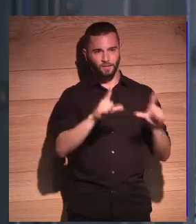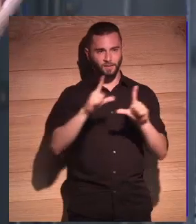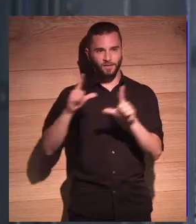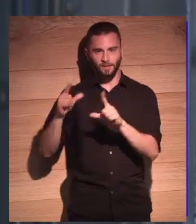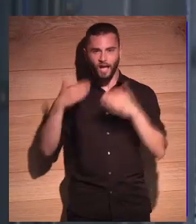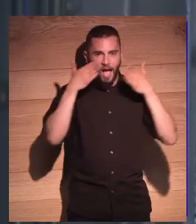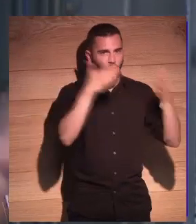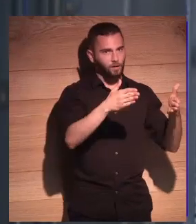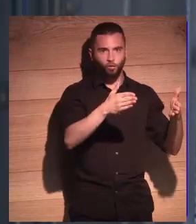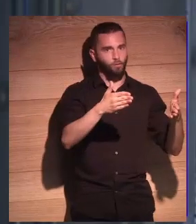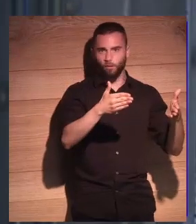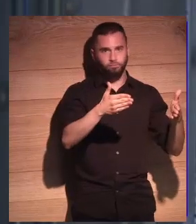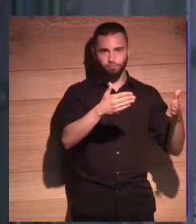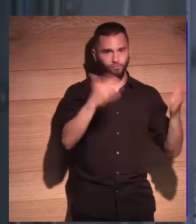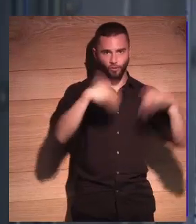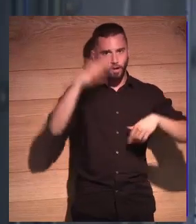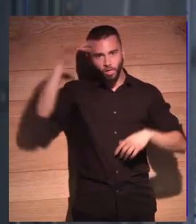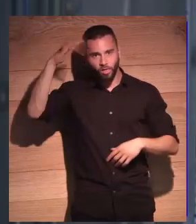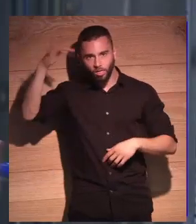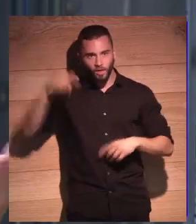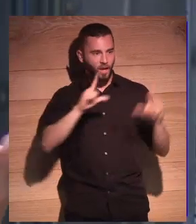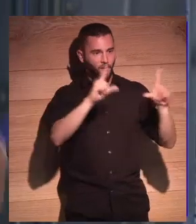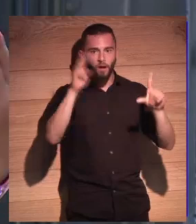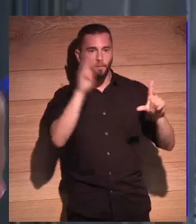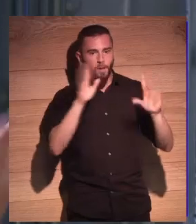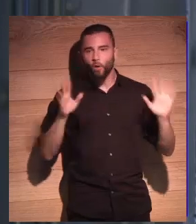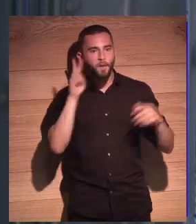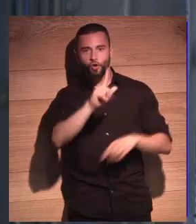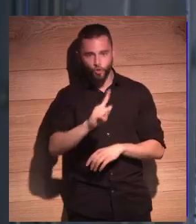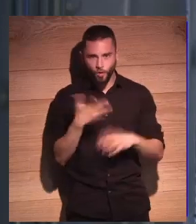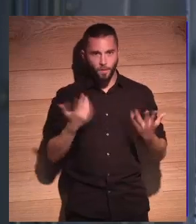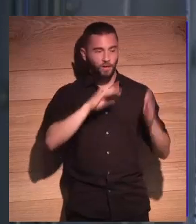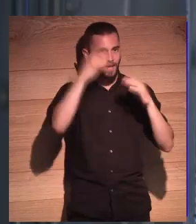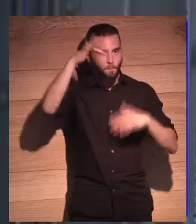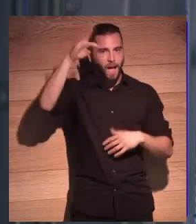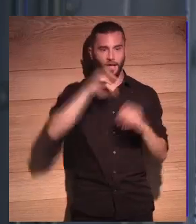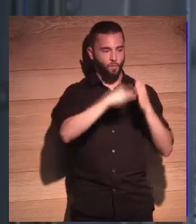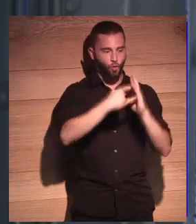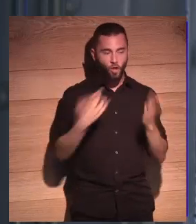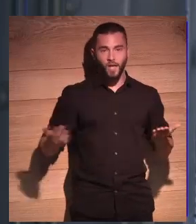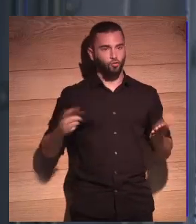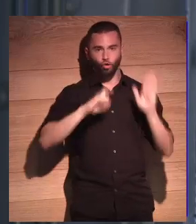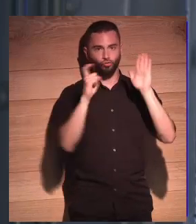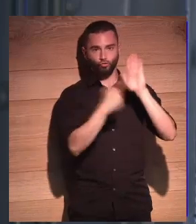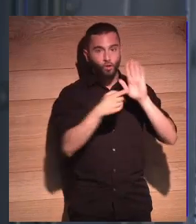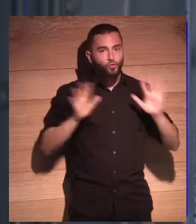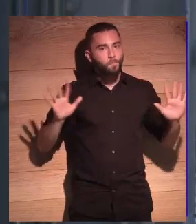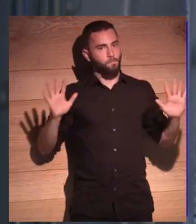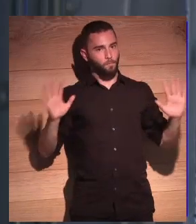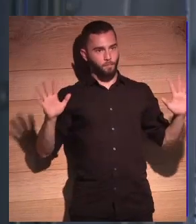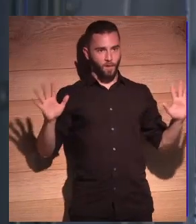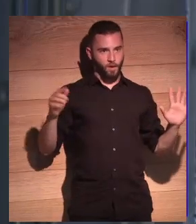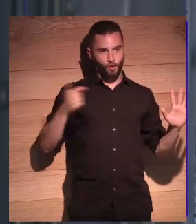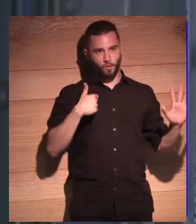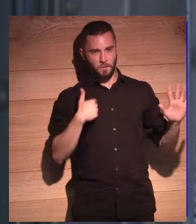ya las vemos pero no las vemos. Eso, imagino que en todos vuestros proyectos es un pero. Yo estoy aquí un poco de abogado del